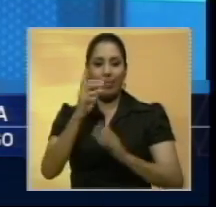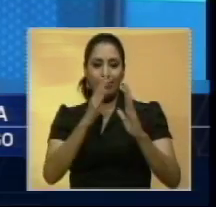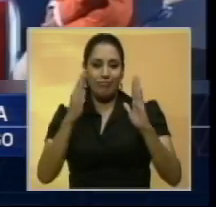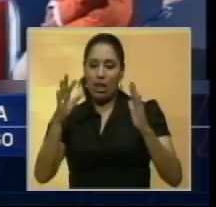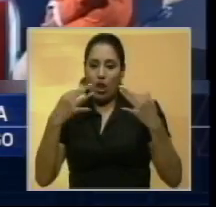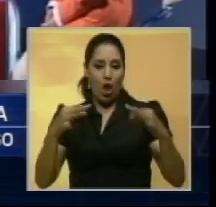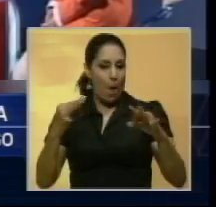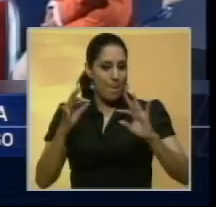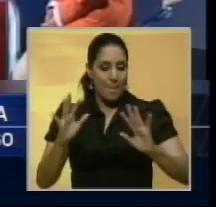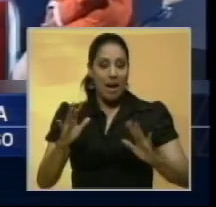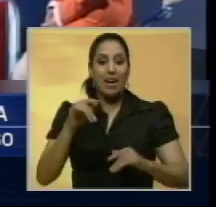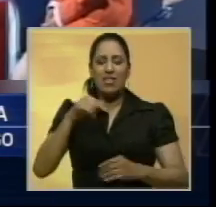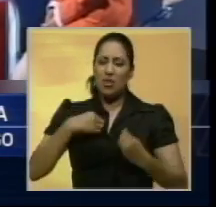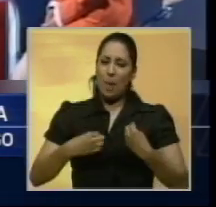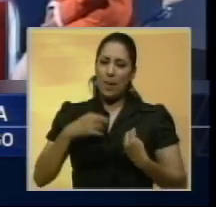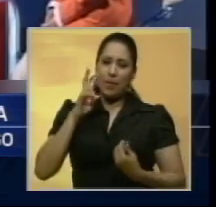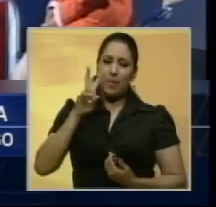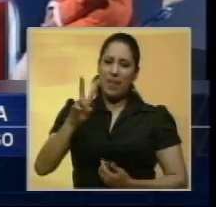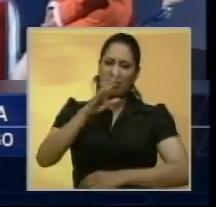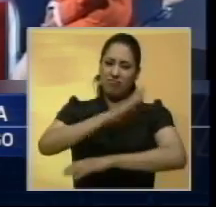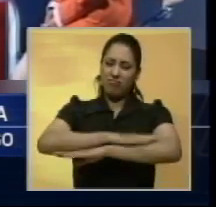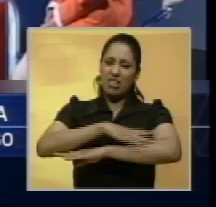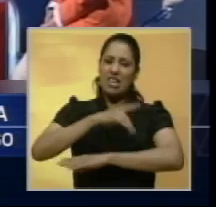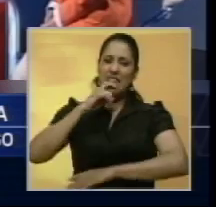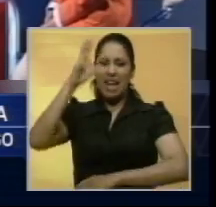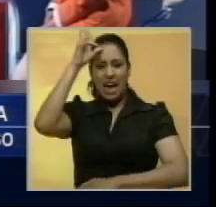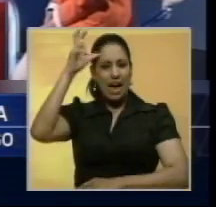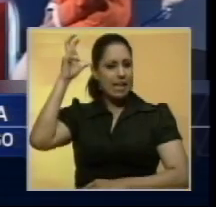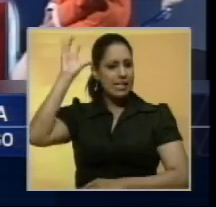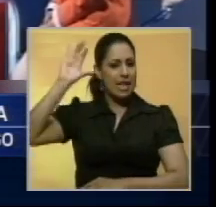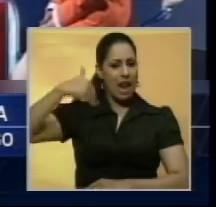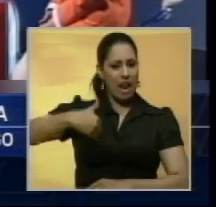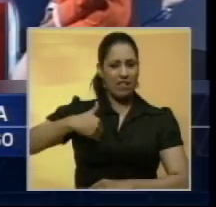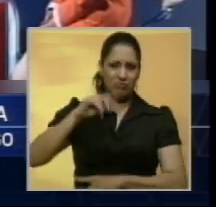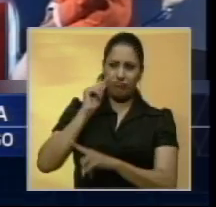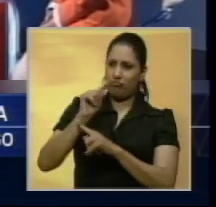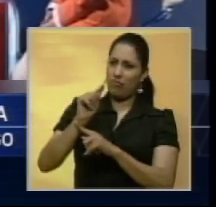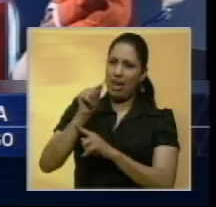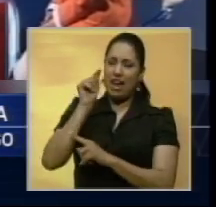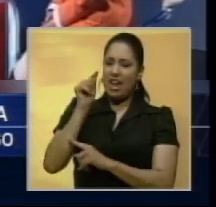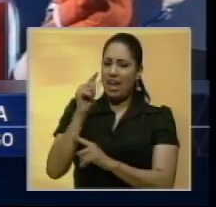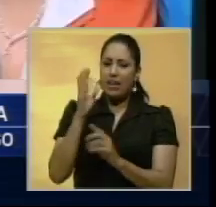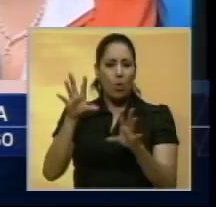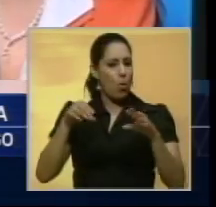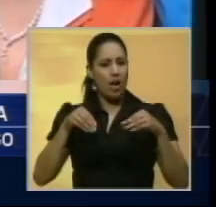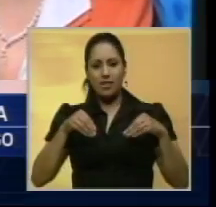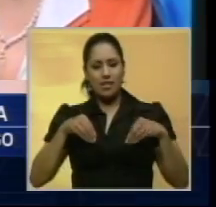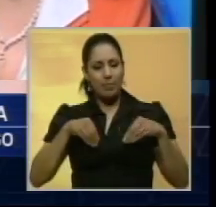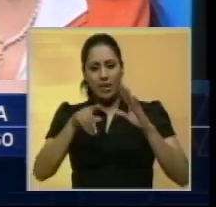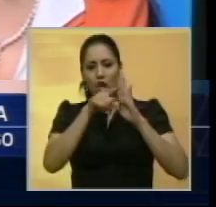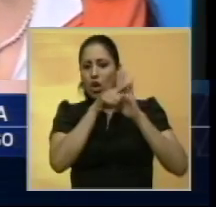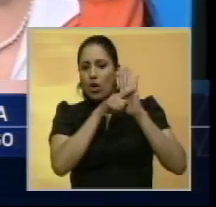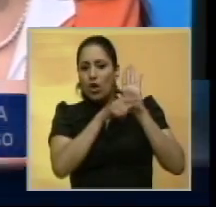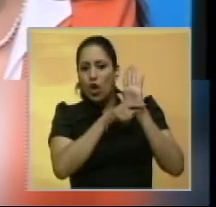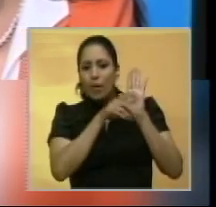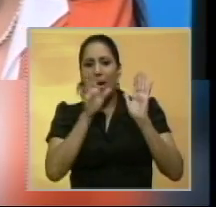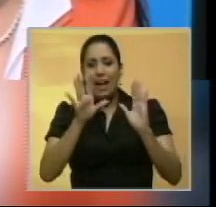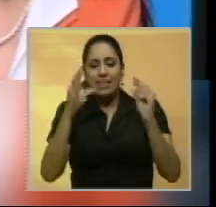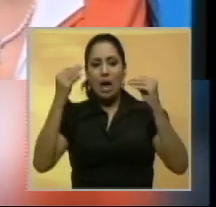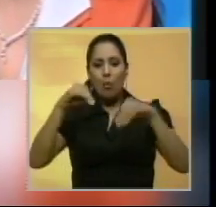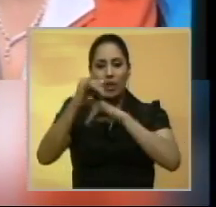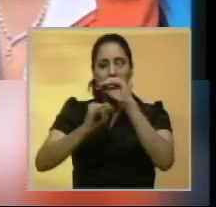señaló que es de su preocupación la actitud de la canciller de Argentina, Susana Malcorra, al desconocer las normas y tratados del